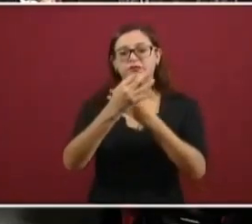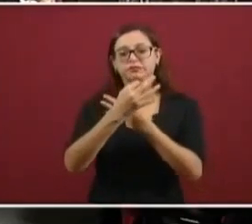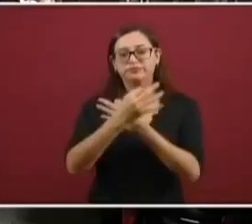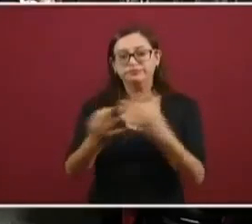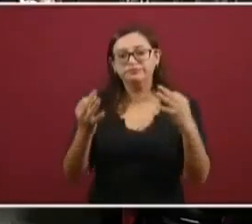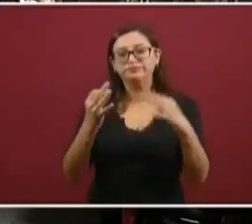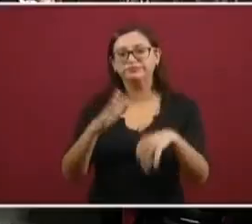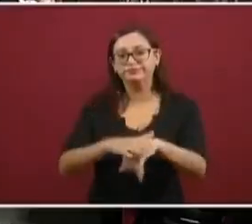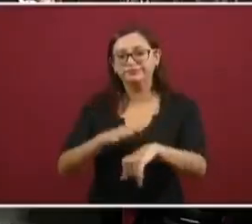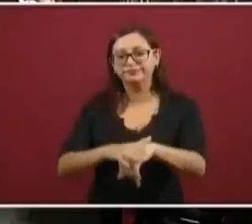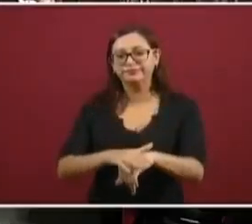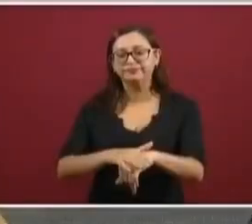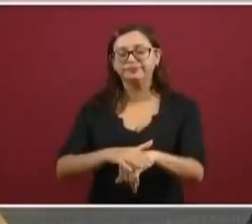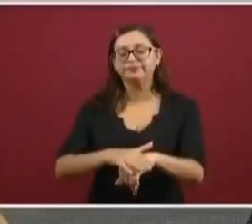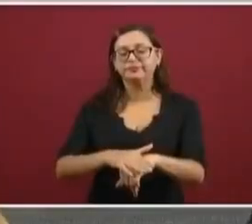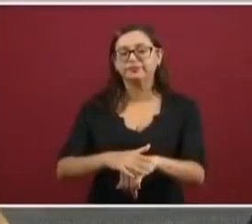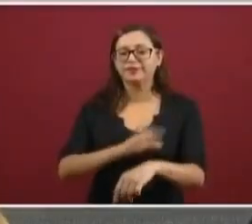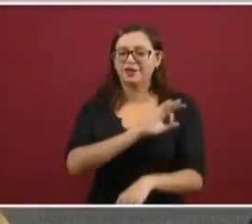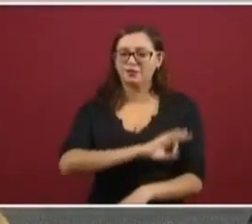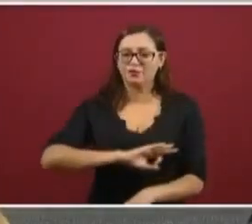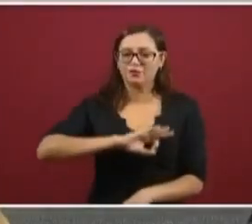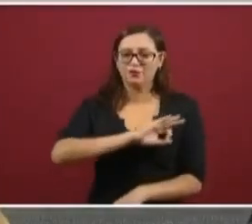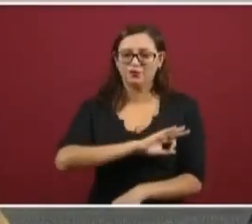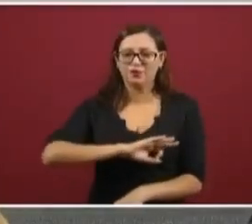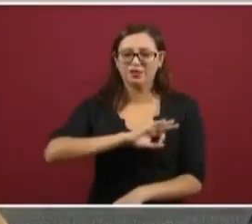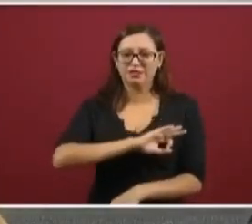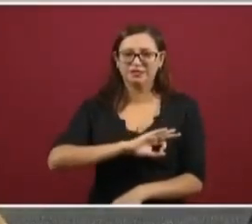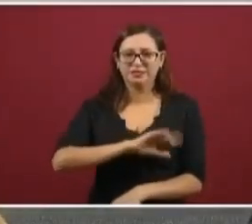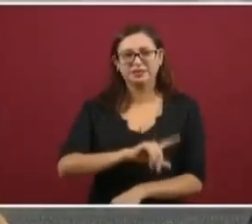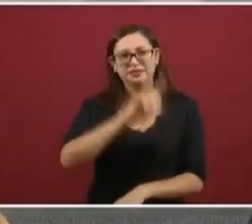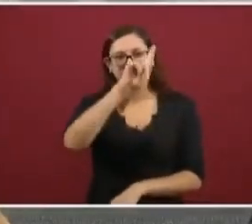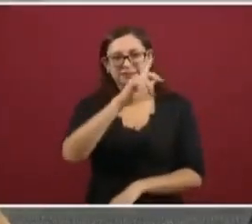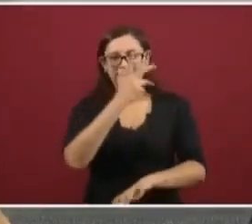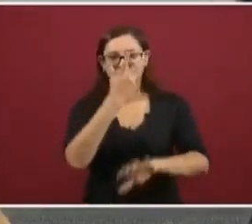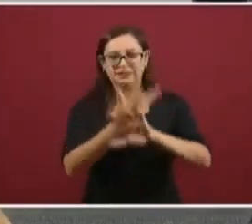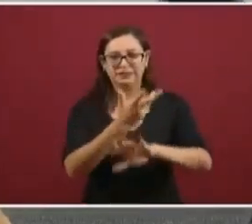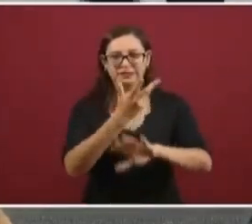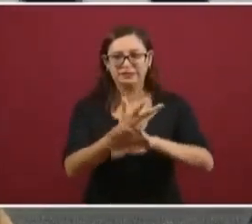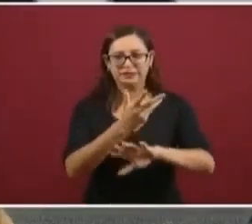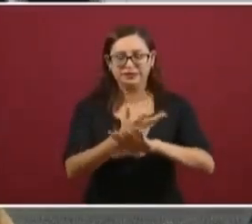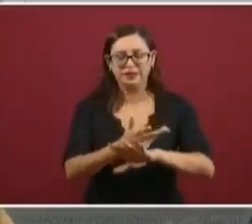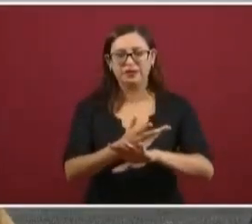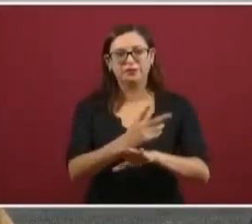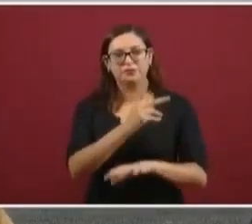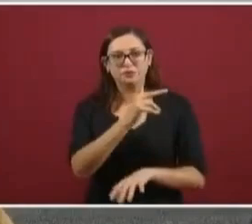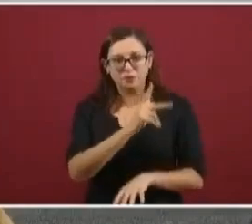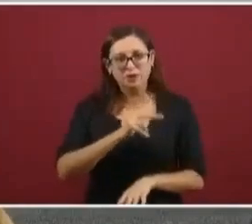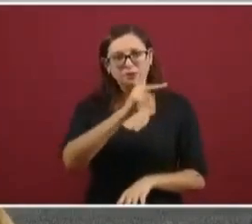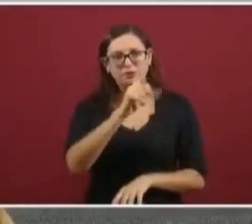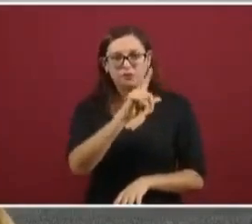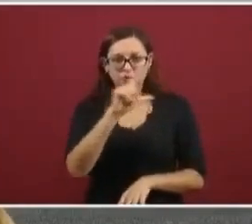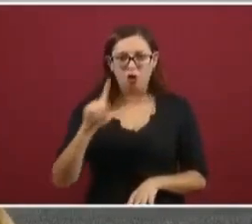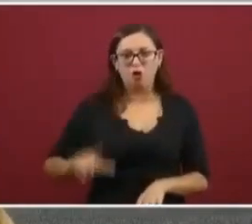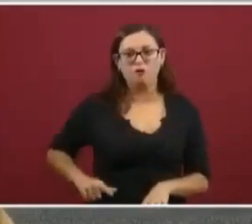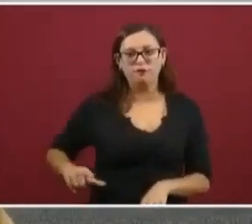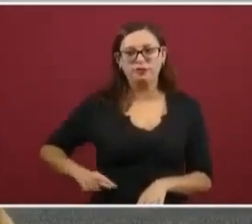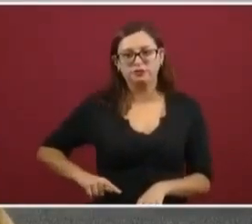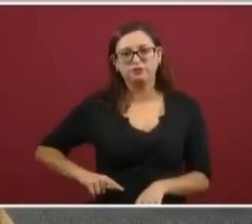enviar al pueblo de Estados Unidos y a su gobierno